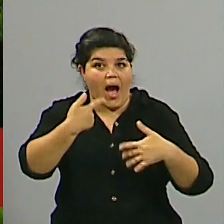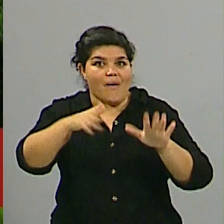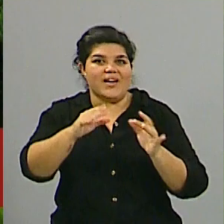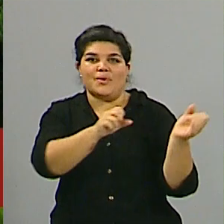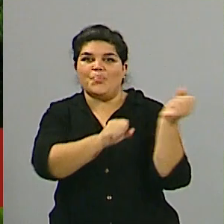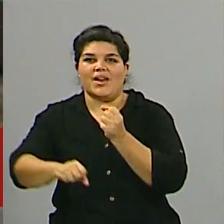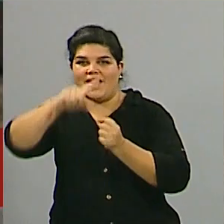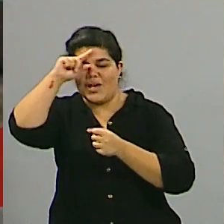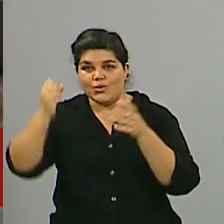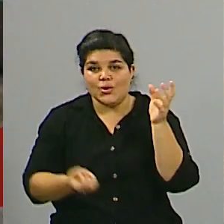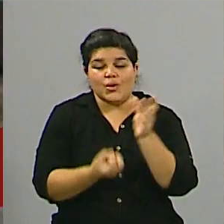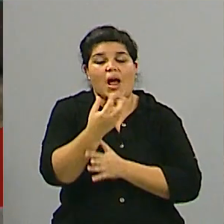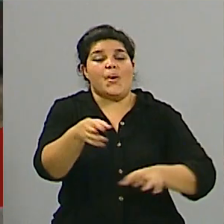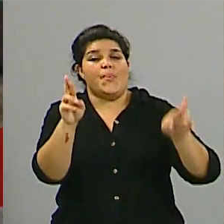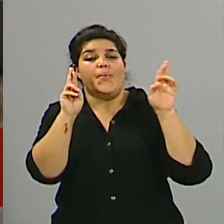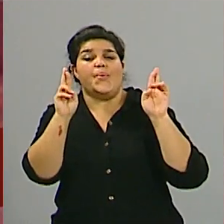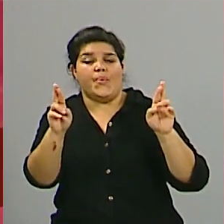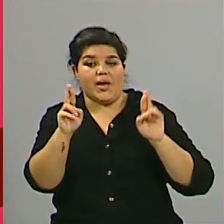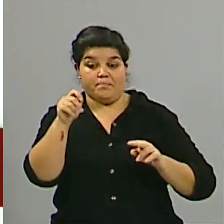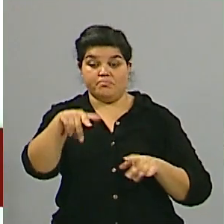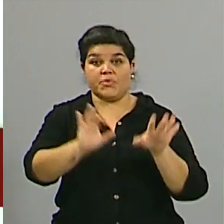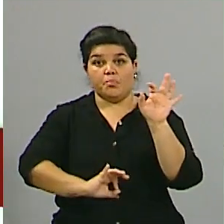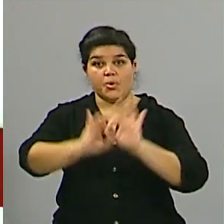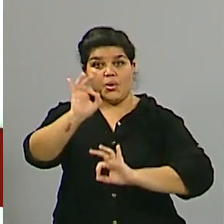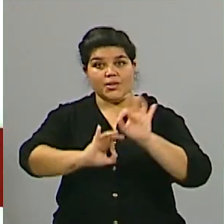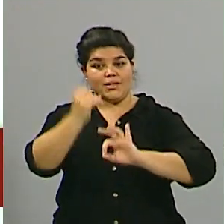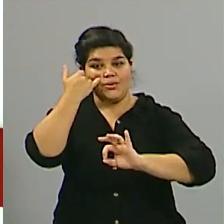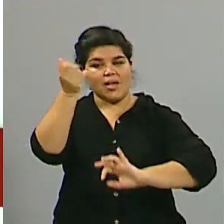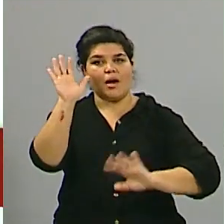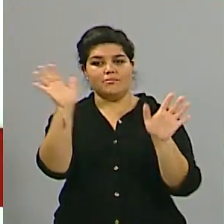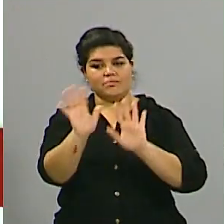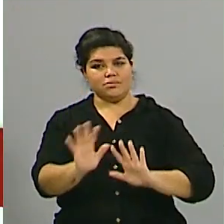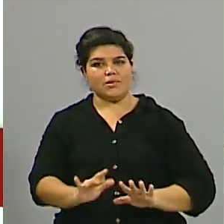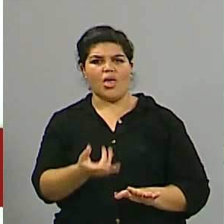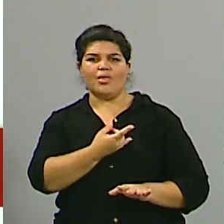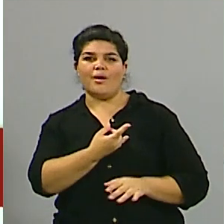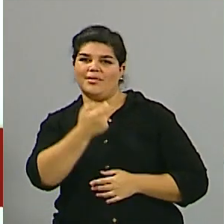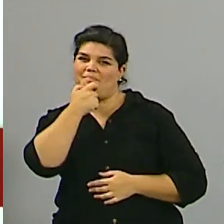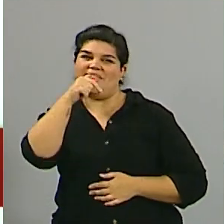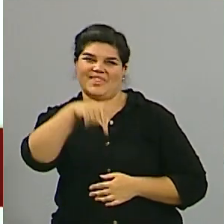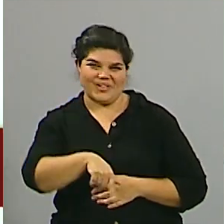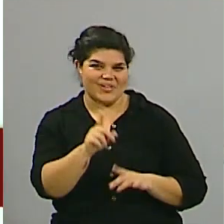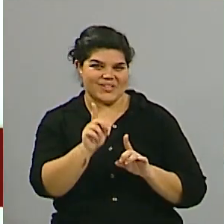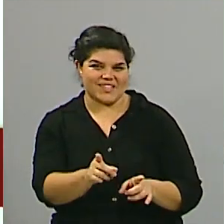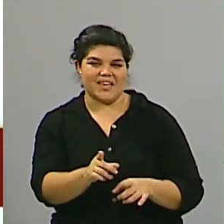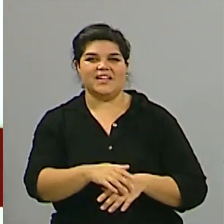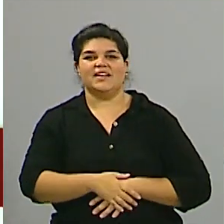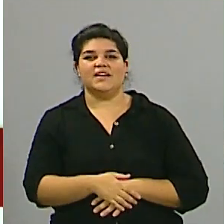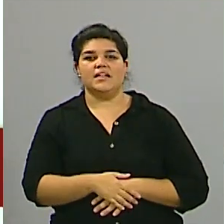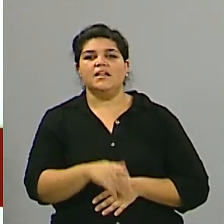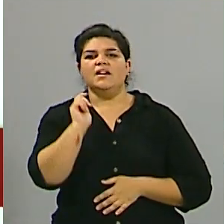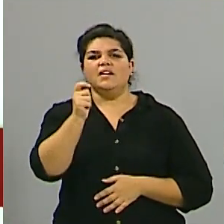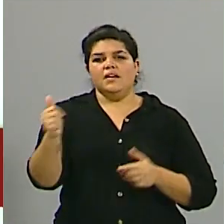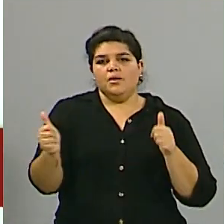parque nacional. Bueno, esto es un proyecto que empieza a tomar forma en la provincia de Mendoza y vamos a estar hablando de esa situación con Agustina